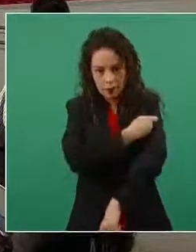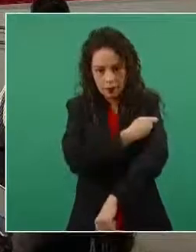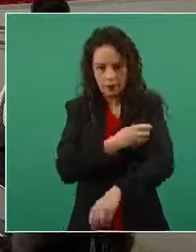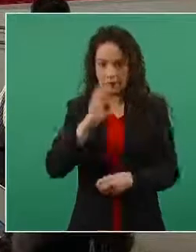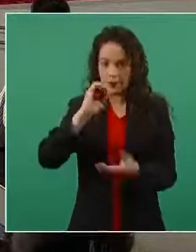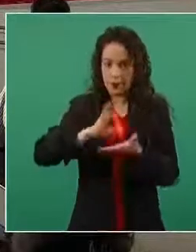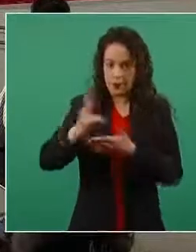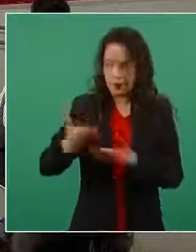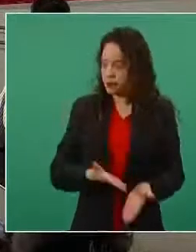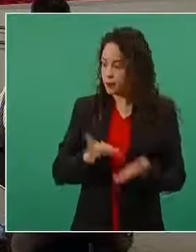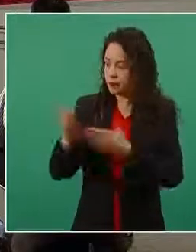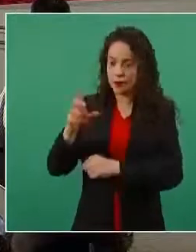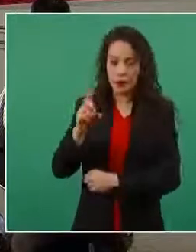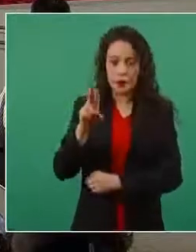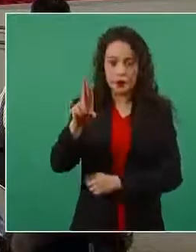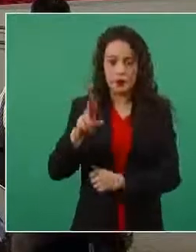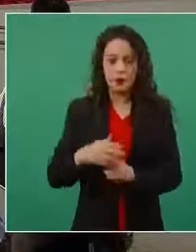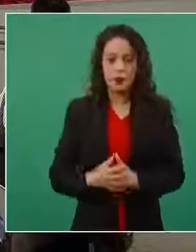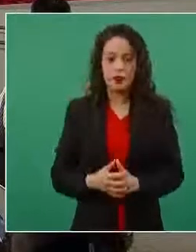permiso.